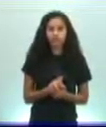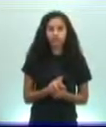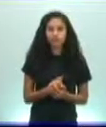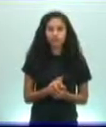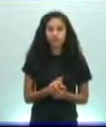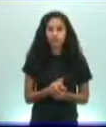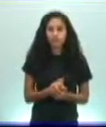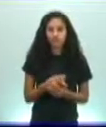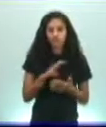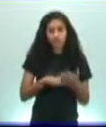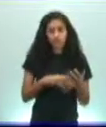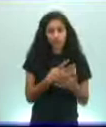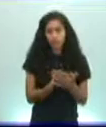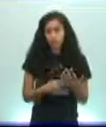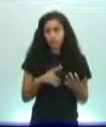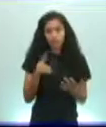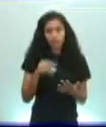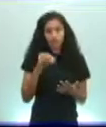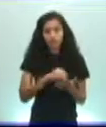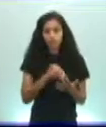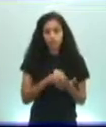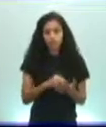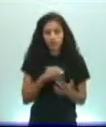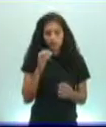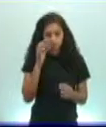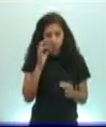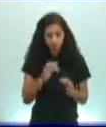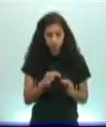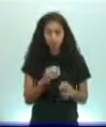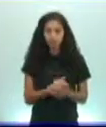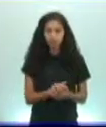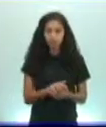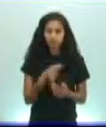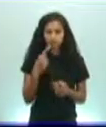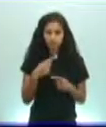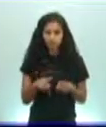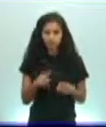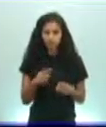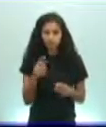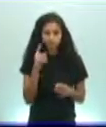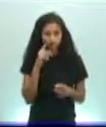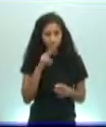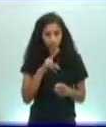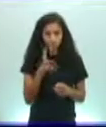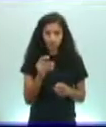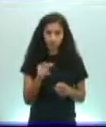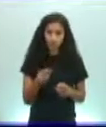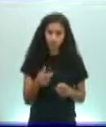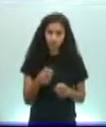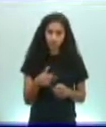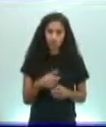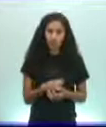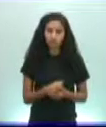En la tabla no aparece exactamente esta raíz cuadrada, pero encontramos un valor aproximado.